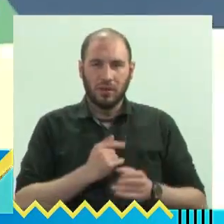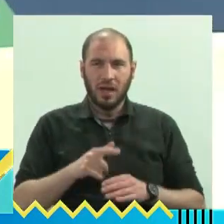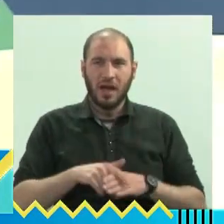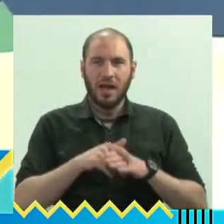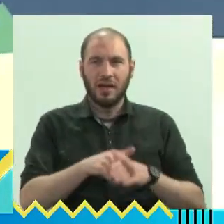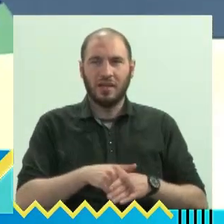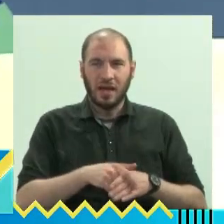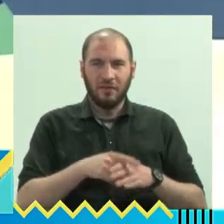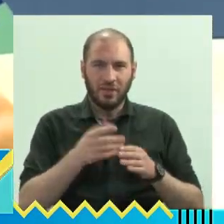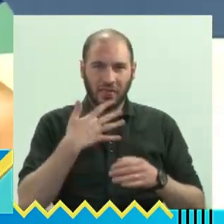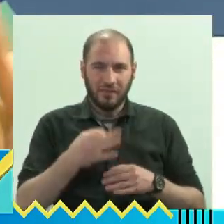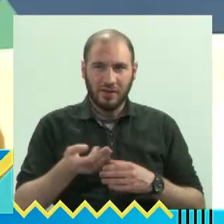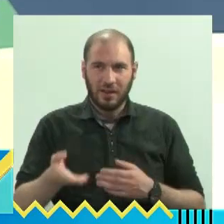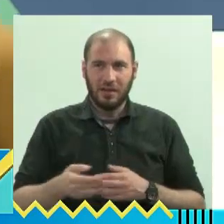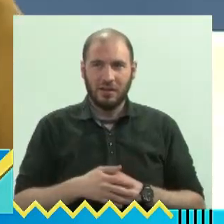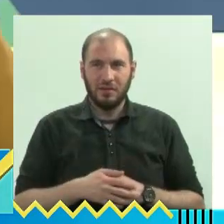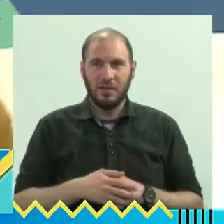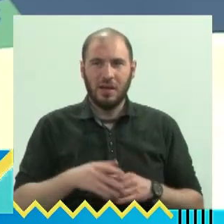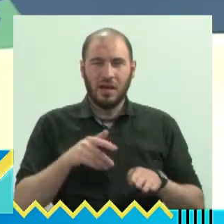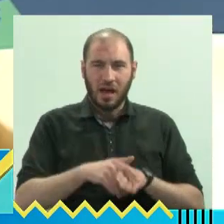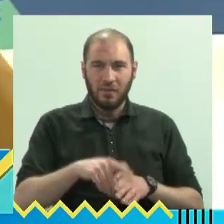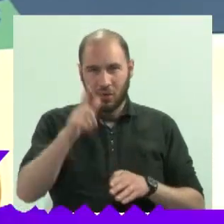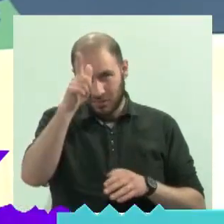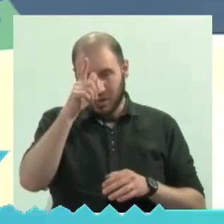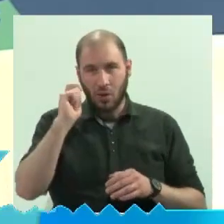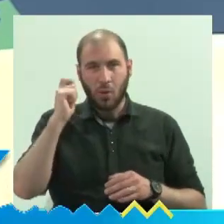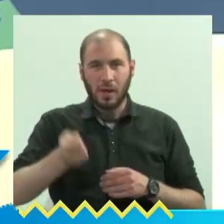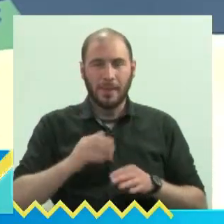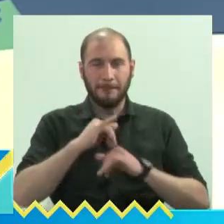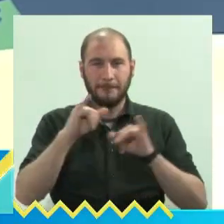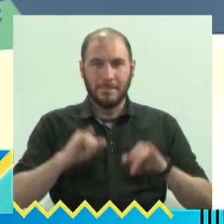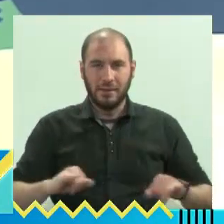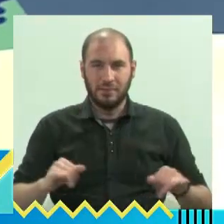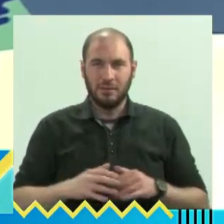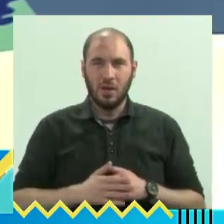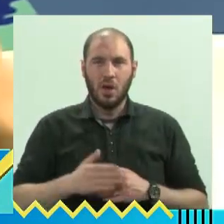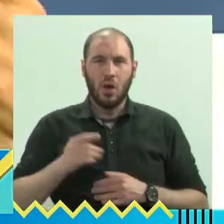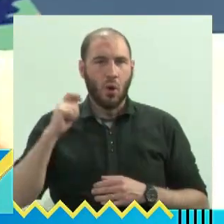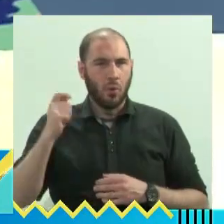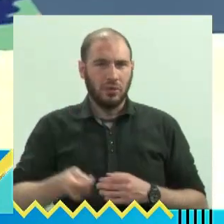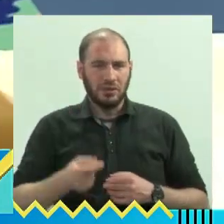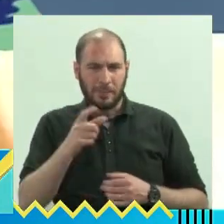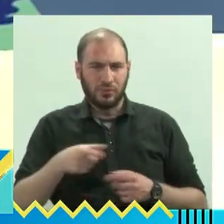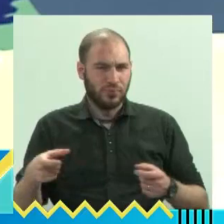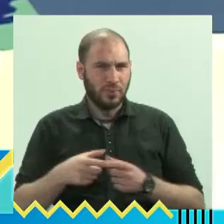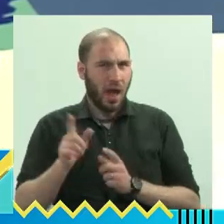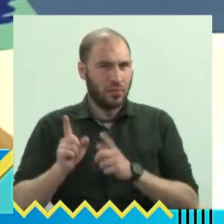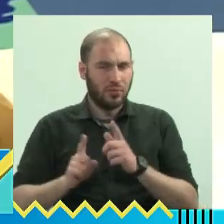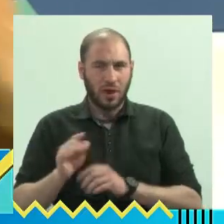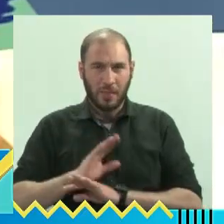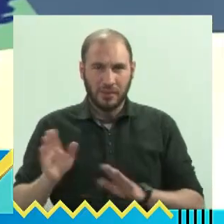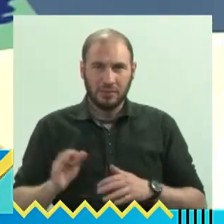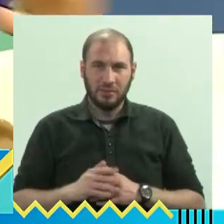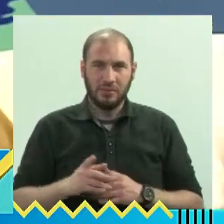caballo del comisario, era real. O sea, estaba el caballo del comisario, el juez de paz, eran la justicia era para poco,